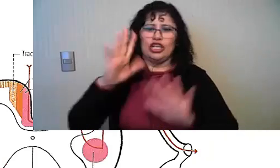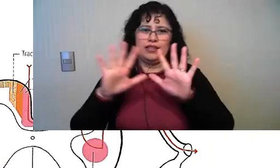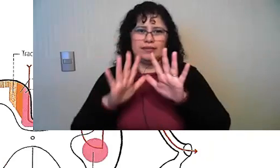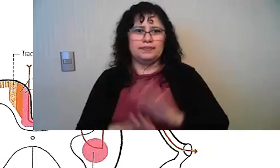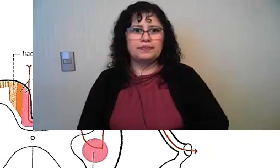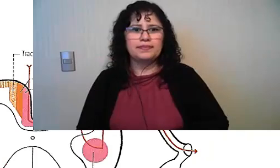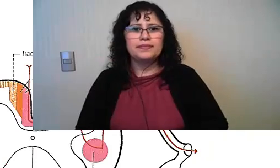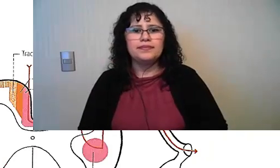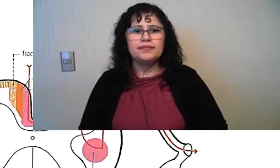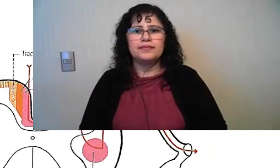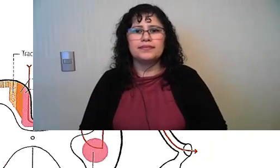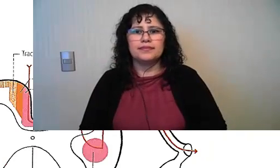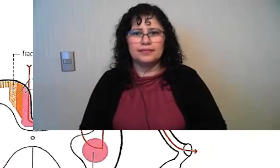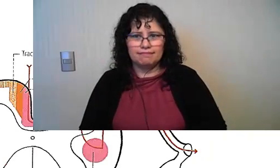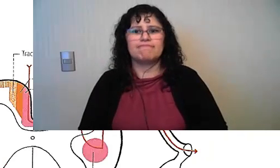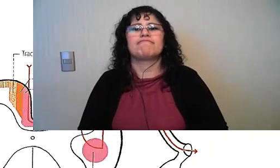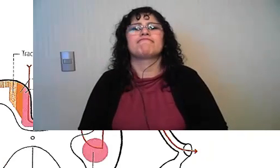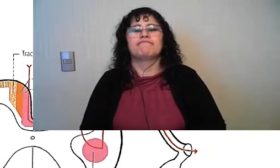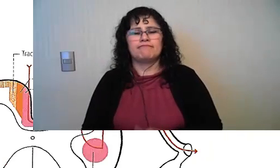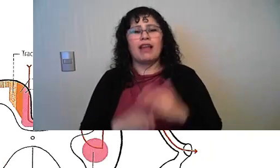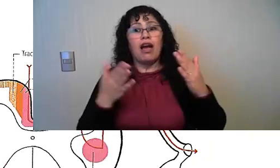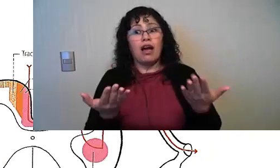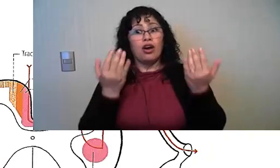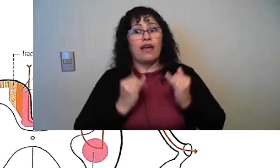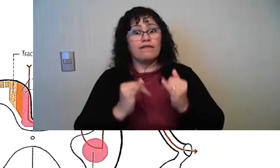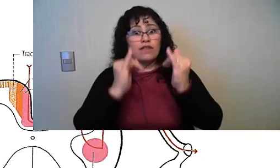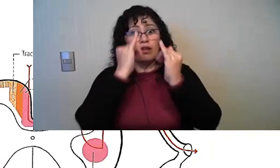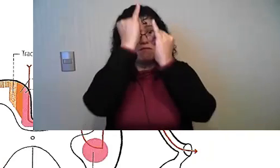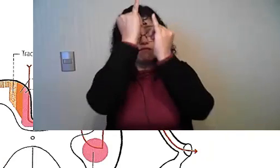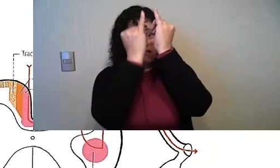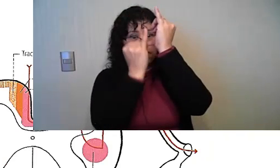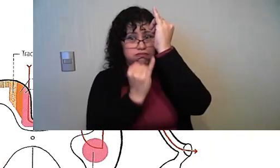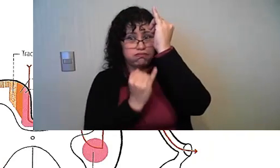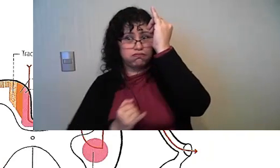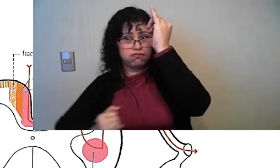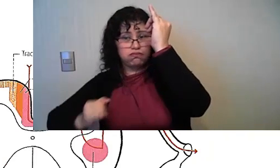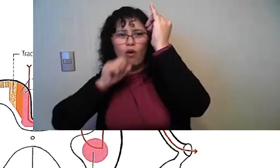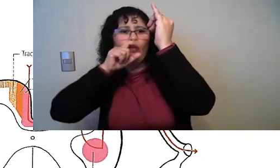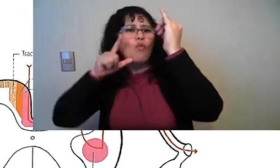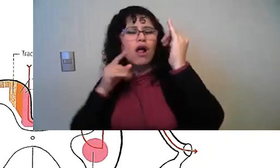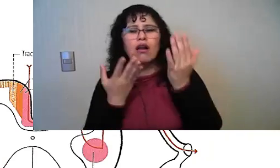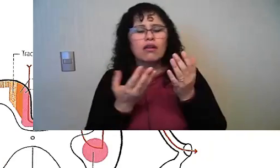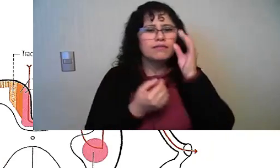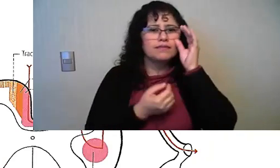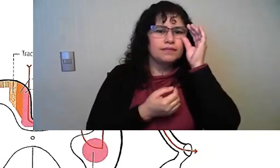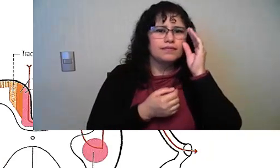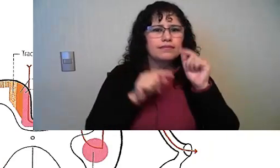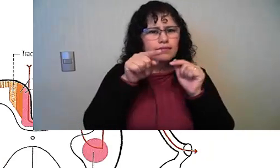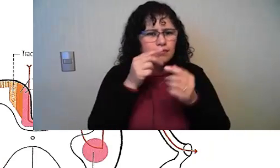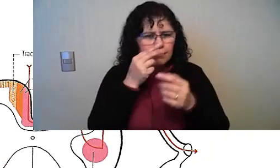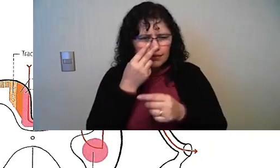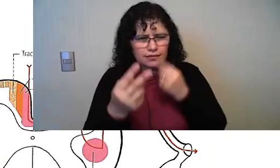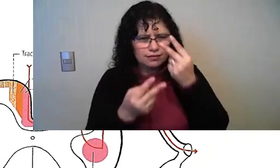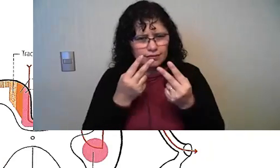Luego tenemos información que está descendiendo, son vías descendentes, en este caso carácter,